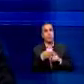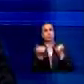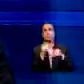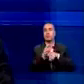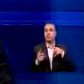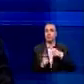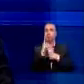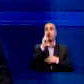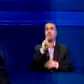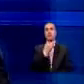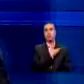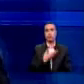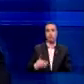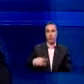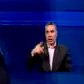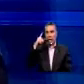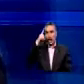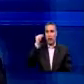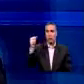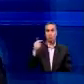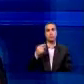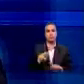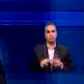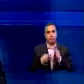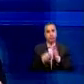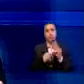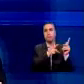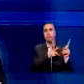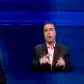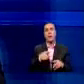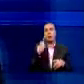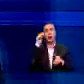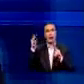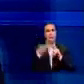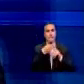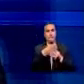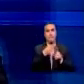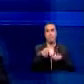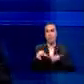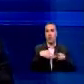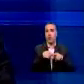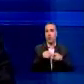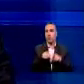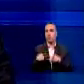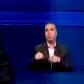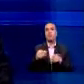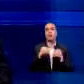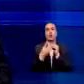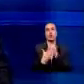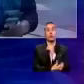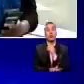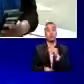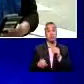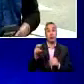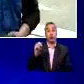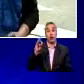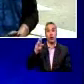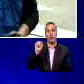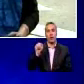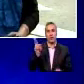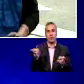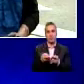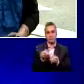servicio. El presidente Guillermo Lasso presentó un plan de dotación de conectividad para estos sectores. Alcibiades Onofre tiene un